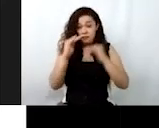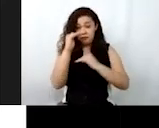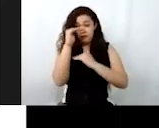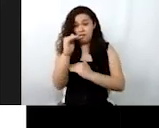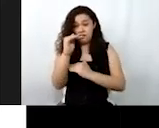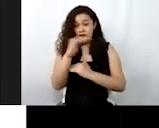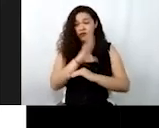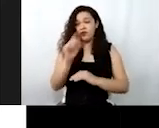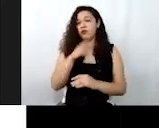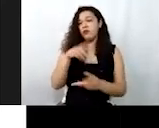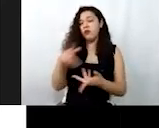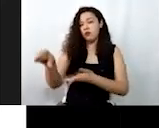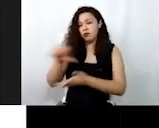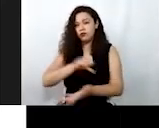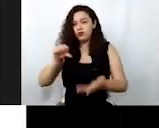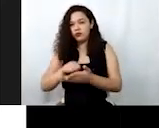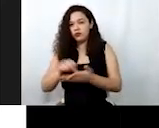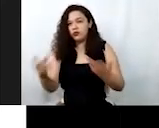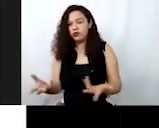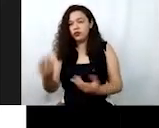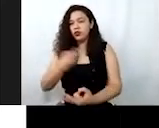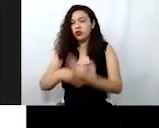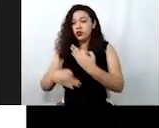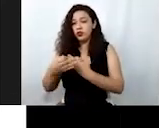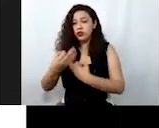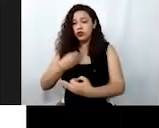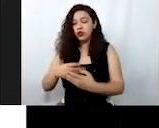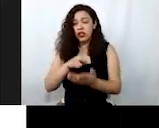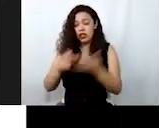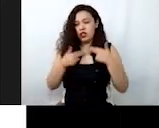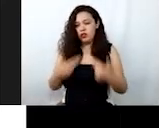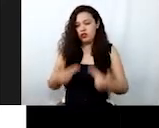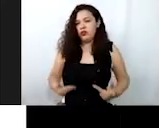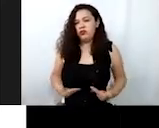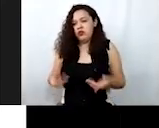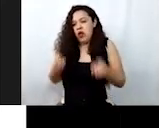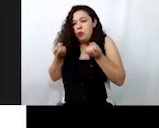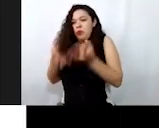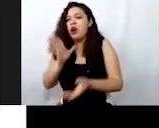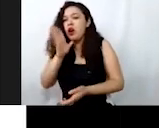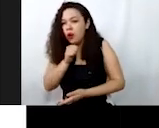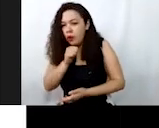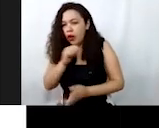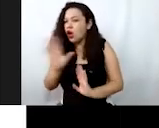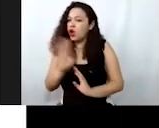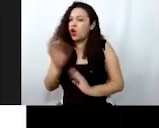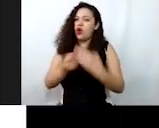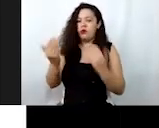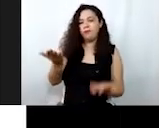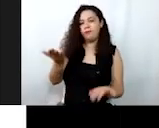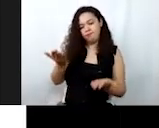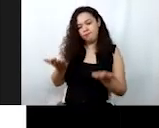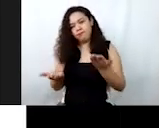del abismo por no ser capaces de garantizar derechos humanos a las personas que nos rodean. Entonces, para